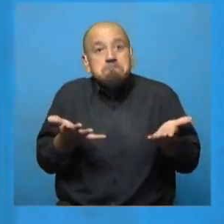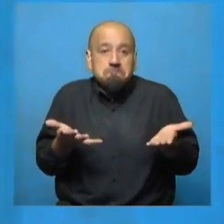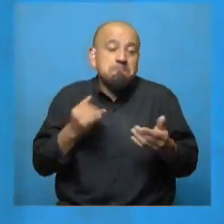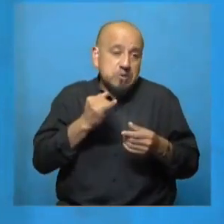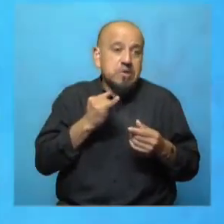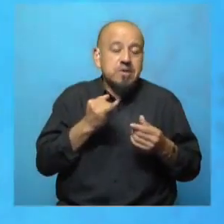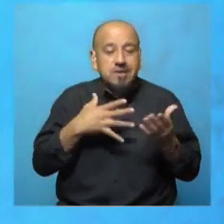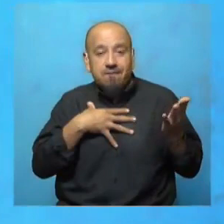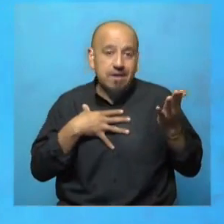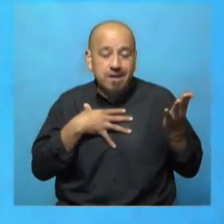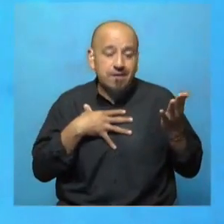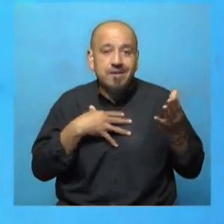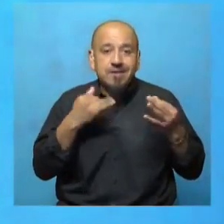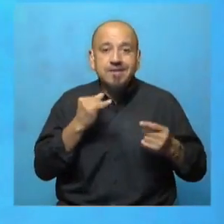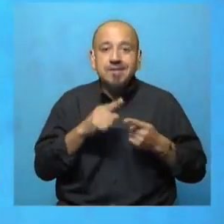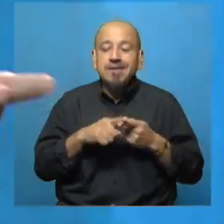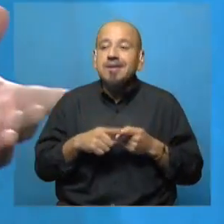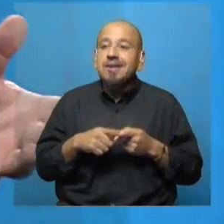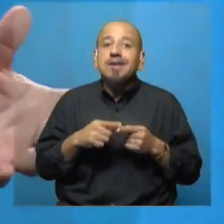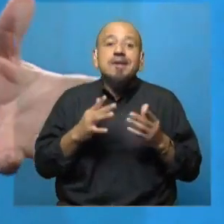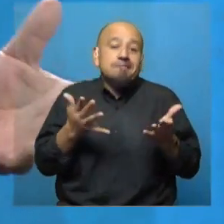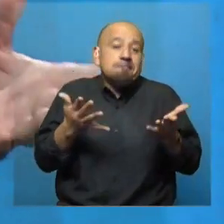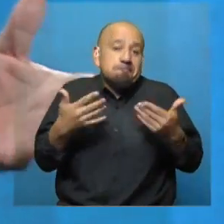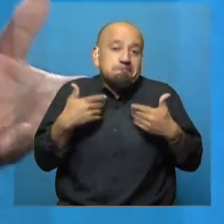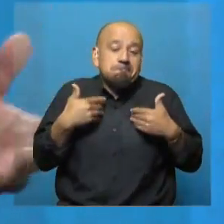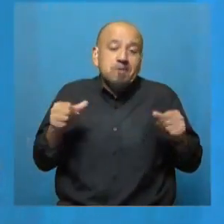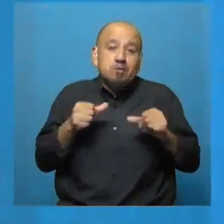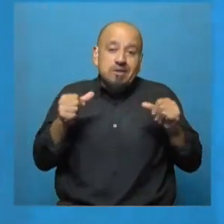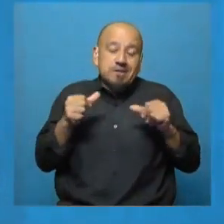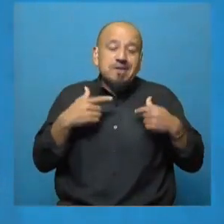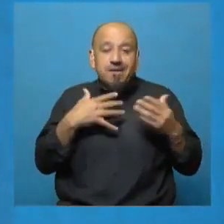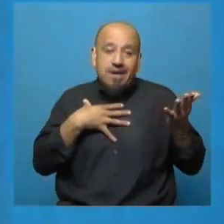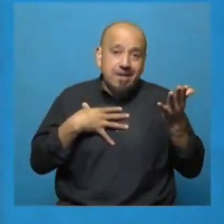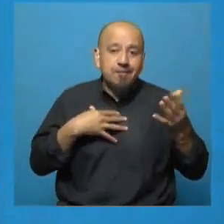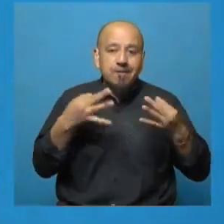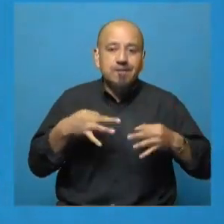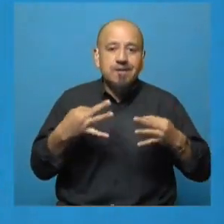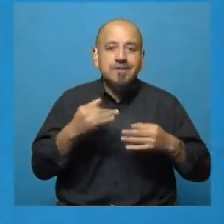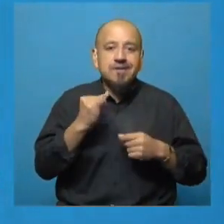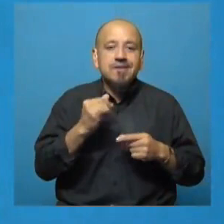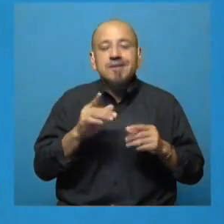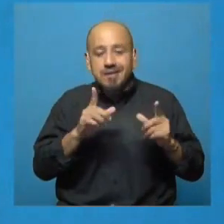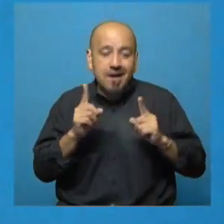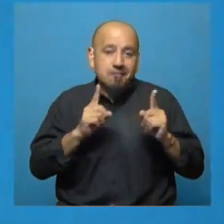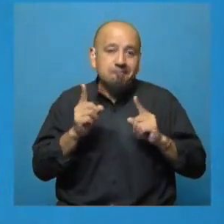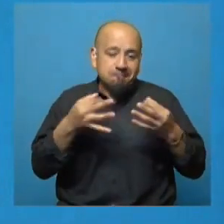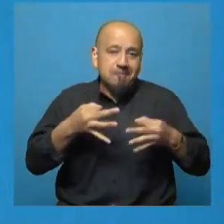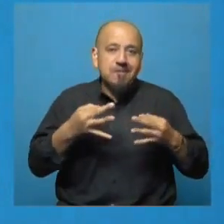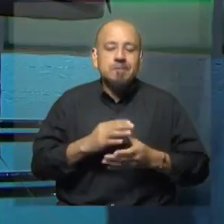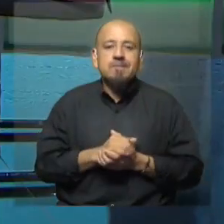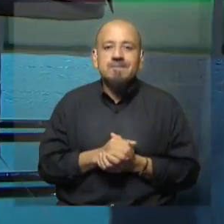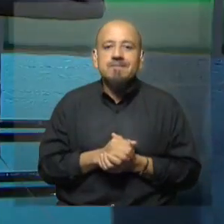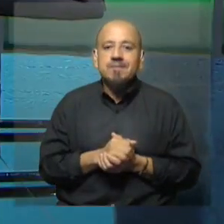sé sí Con la humildad caractelo con esmero sí algún pasito salía bien